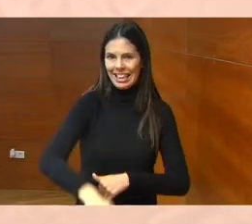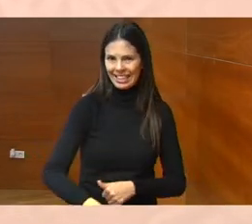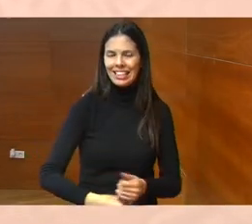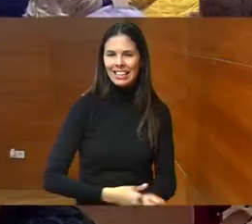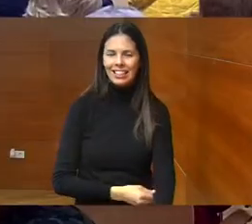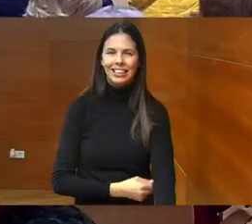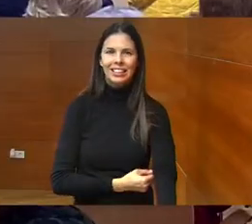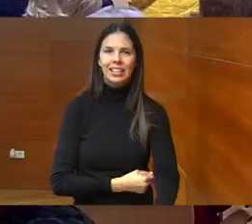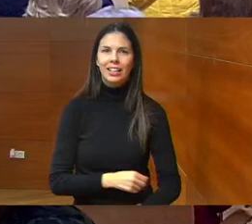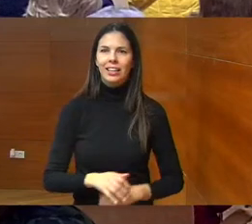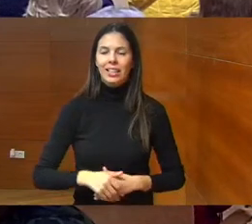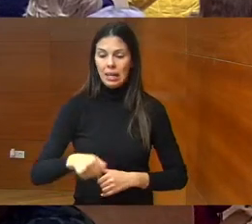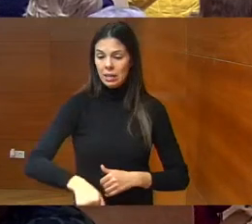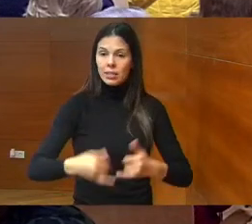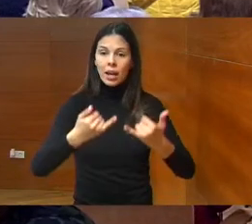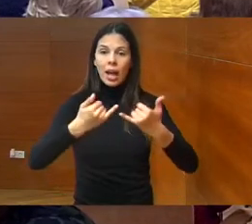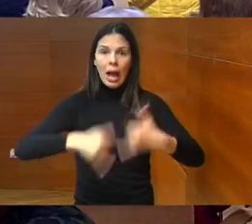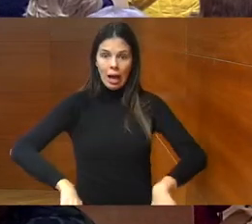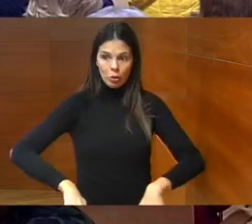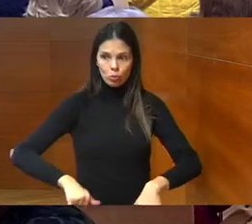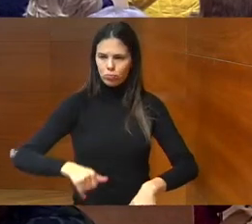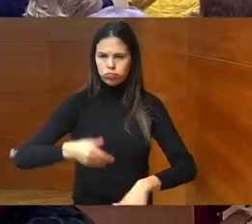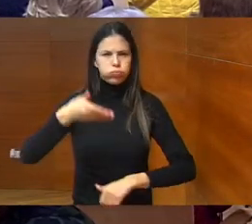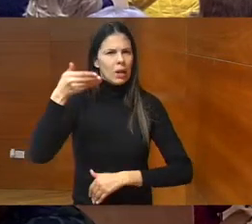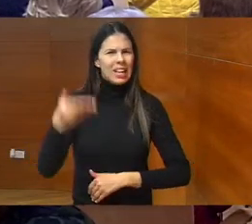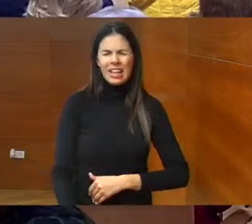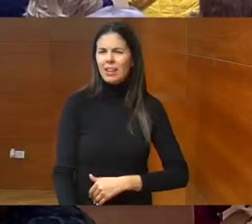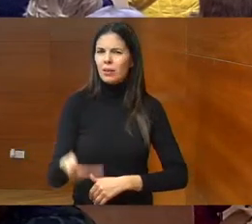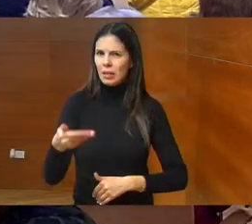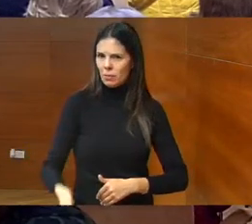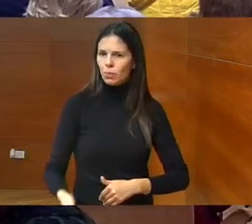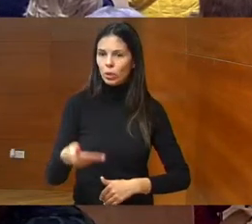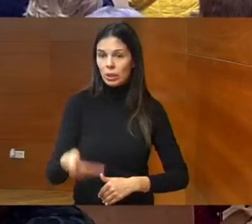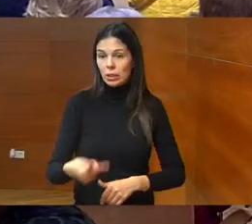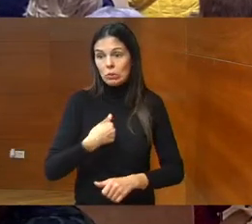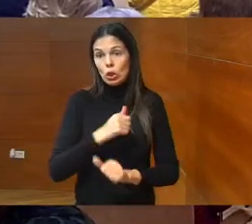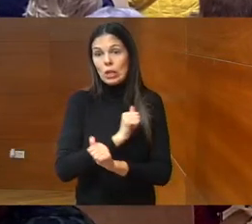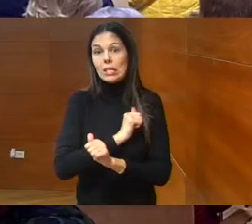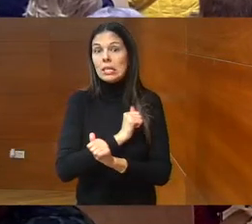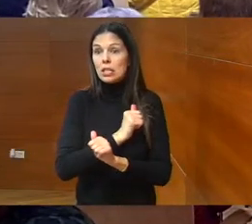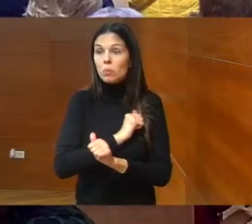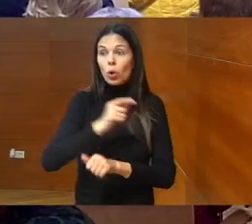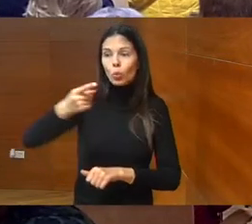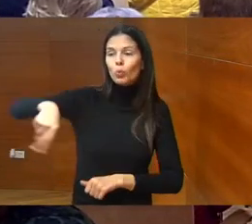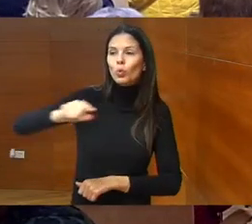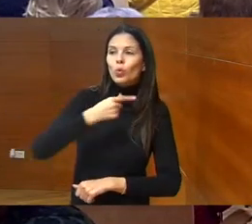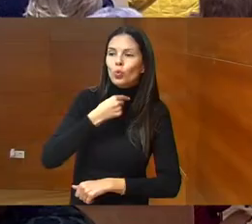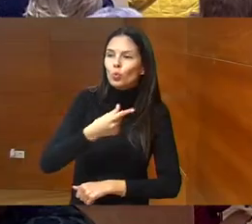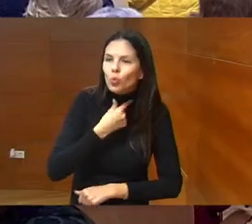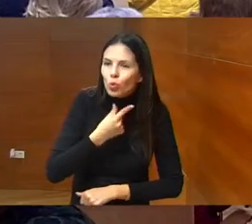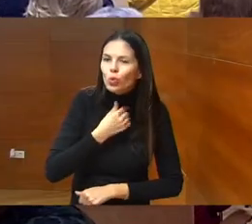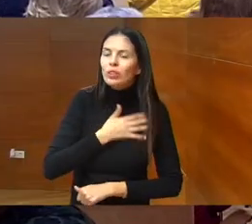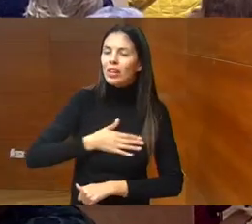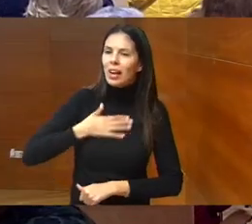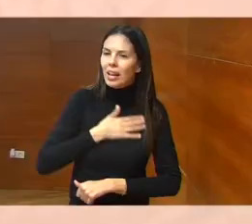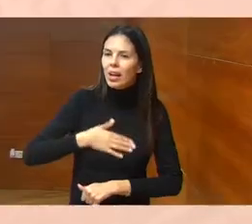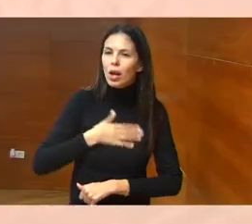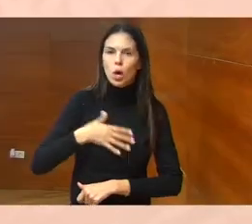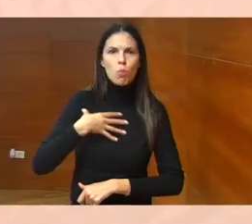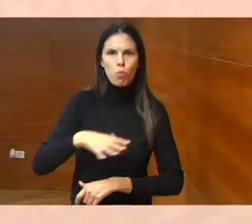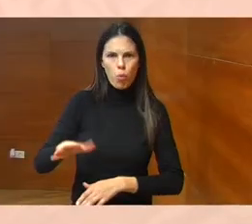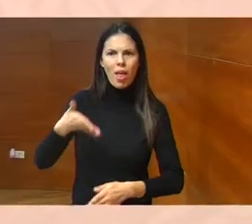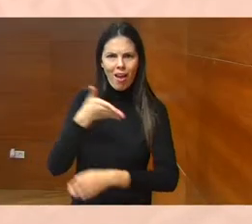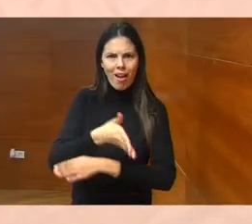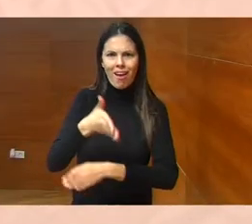en este acto que para mí es muy importante y espero que César os sea agrado y que puedan asistir